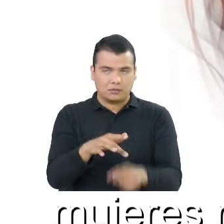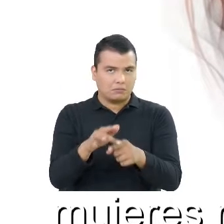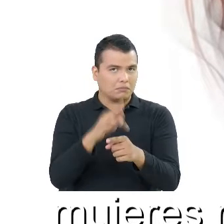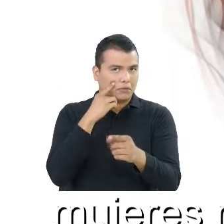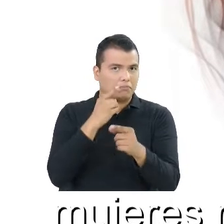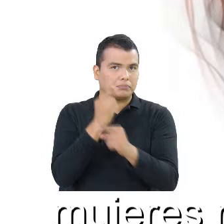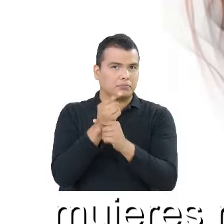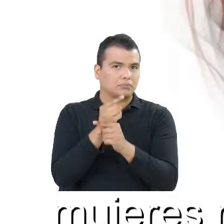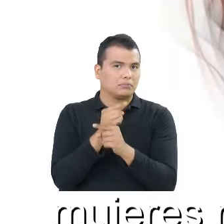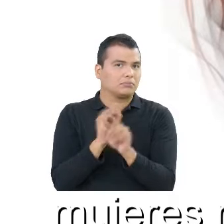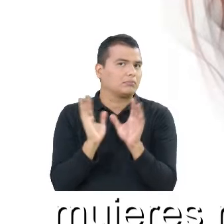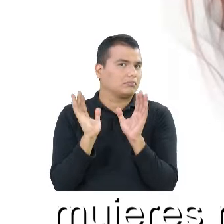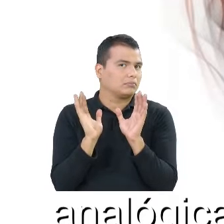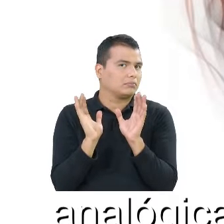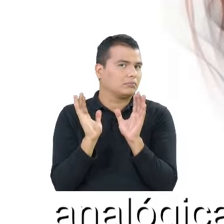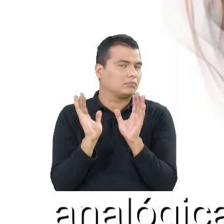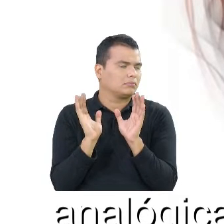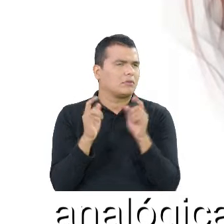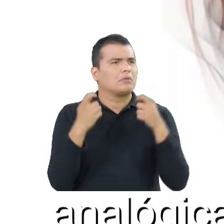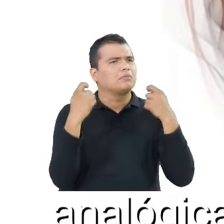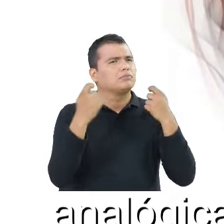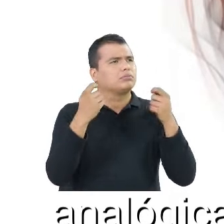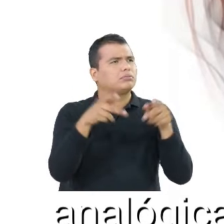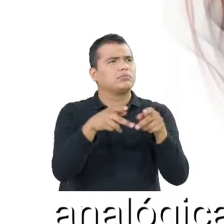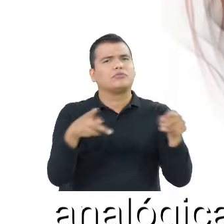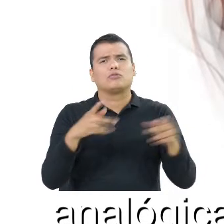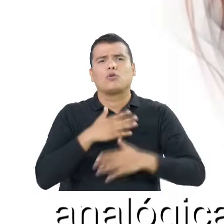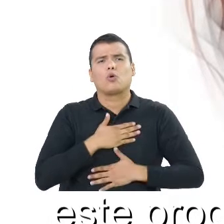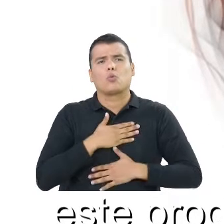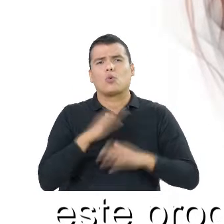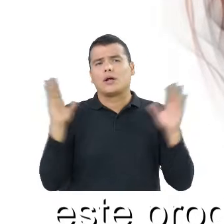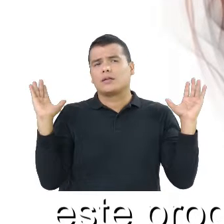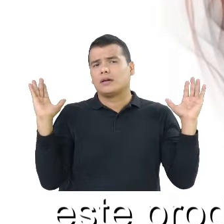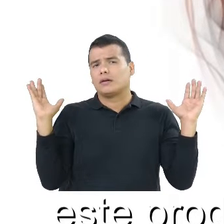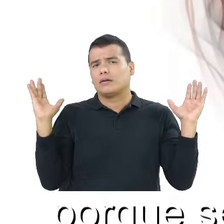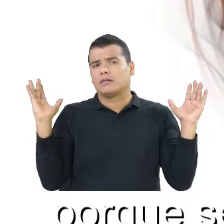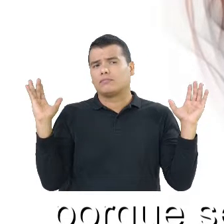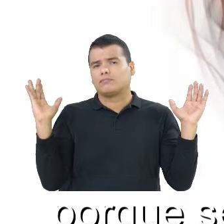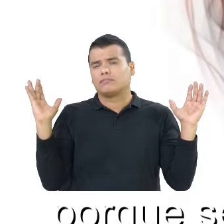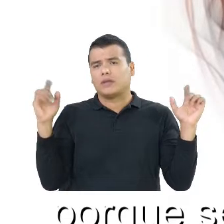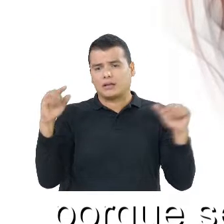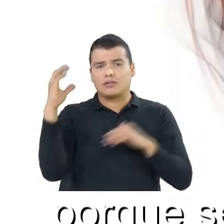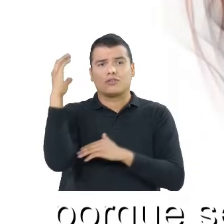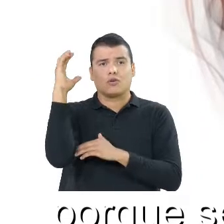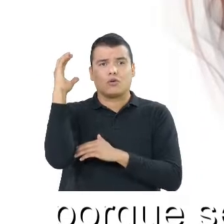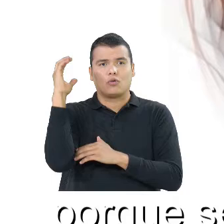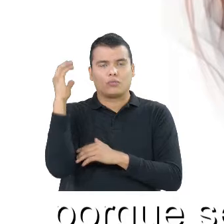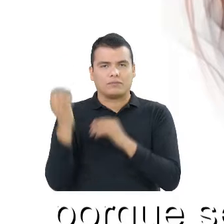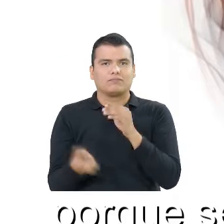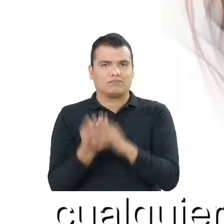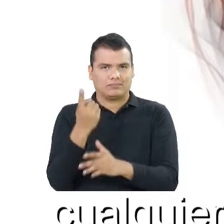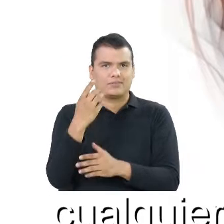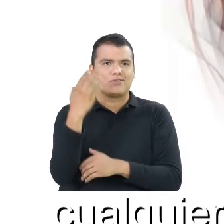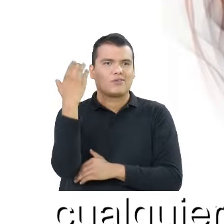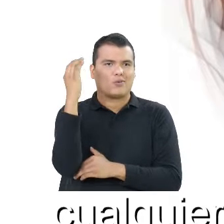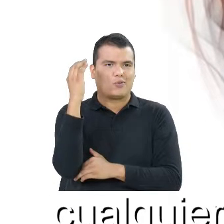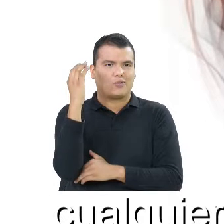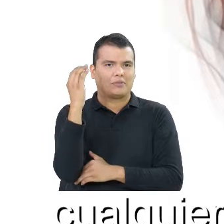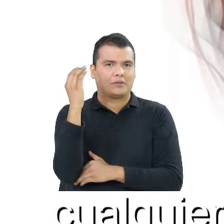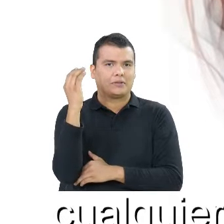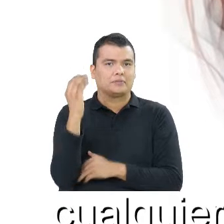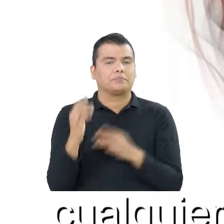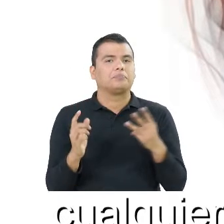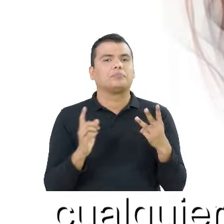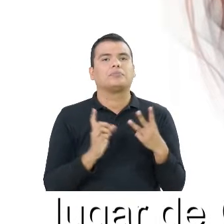está buenísimo porque se lo voy a poder vender a cualquier mujer en cualquier lugar de Colombia. De hecho, esto lo desarrollé en Colombia. Y la